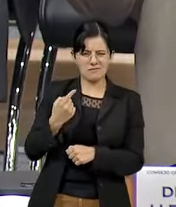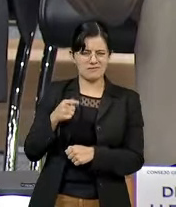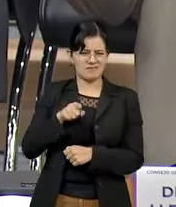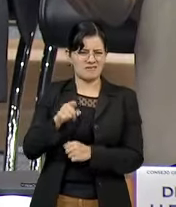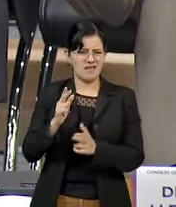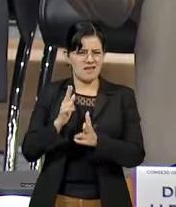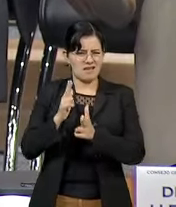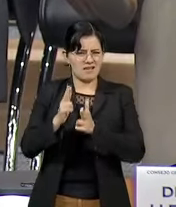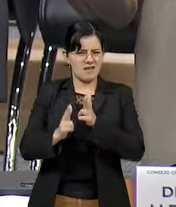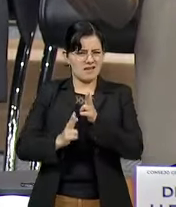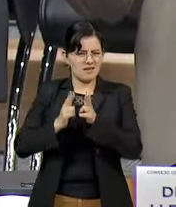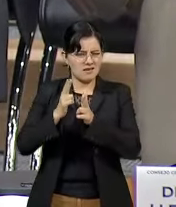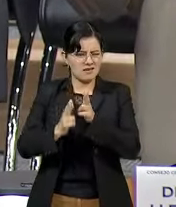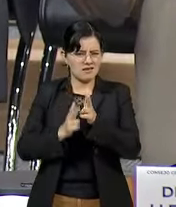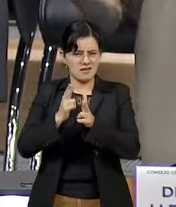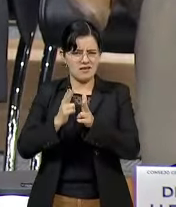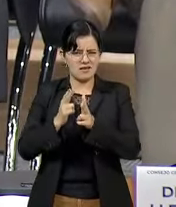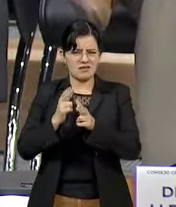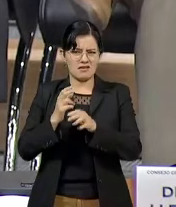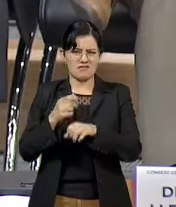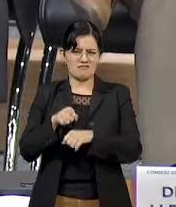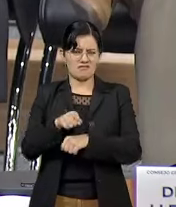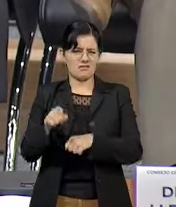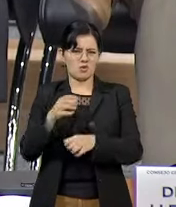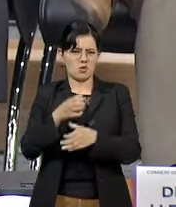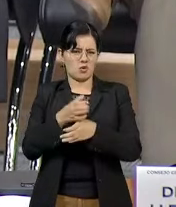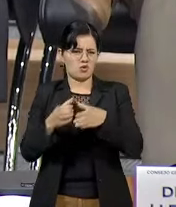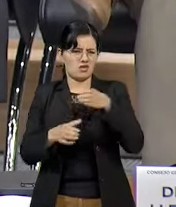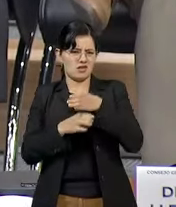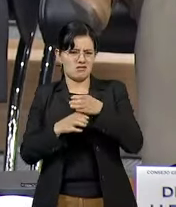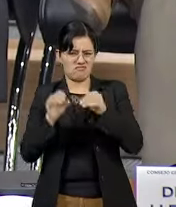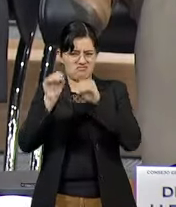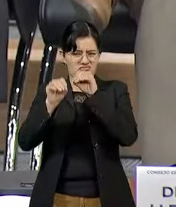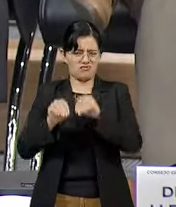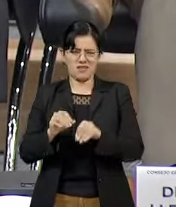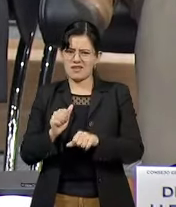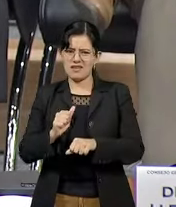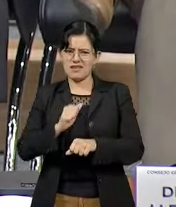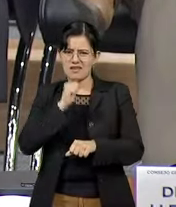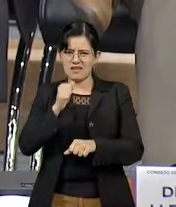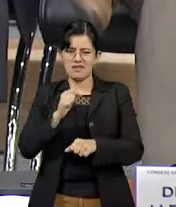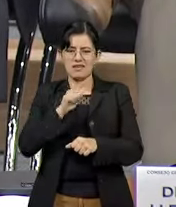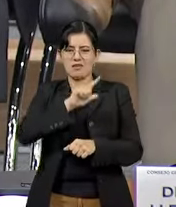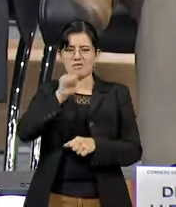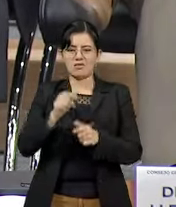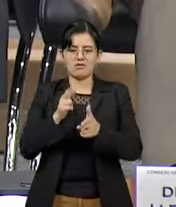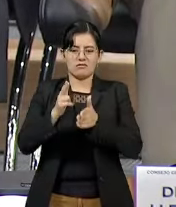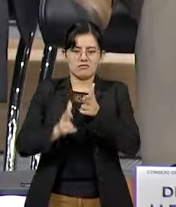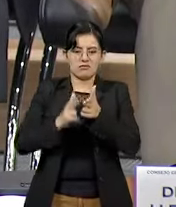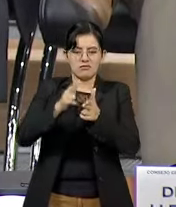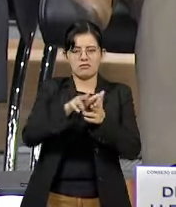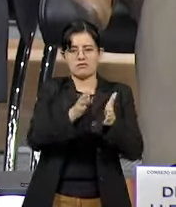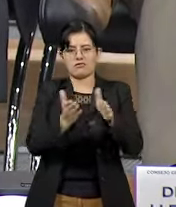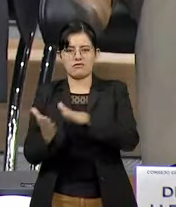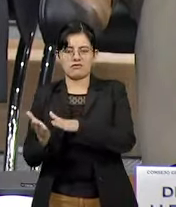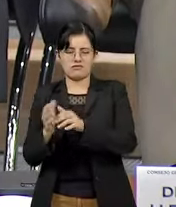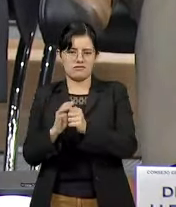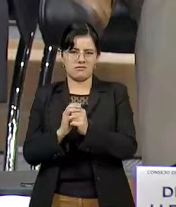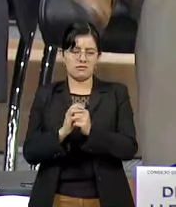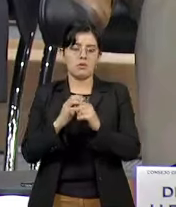nada y que se descarrilan a 10 km por h por construir refinerías que no refinan